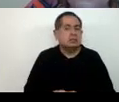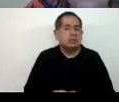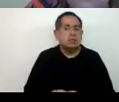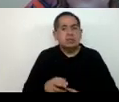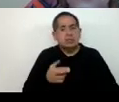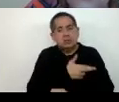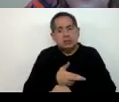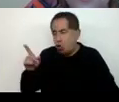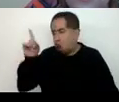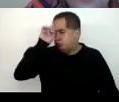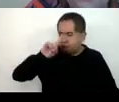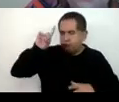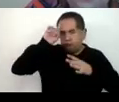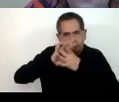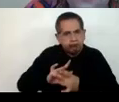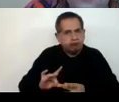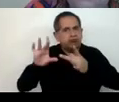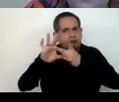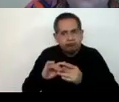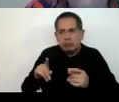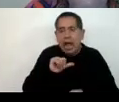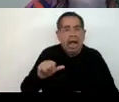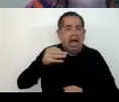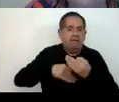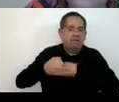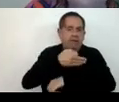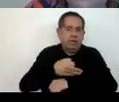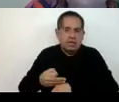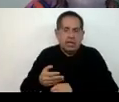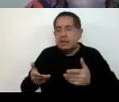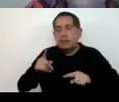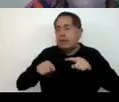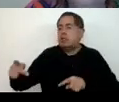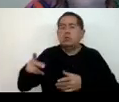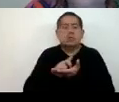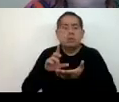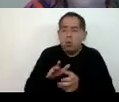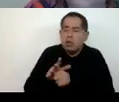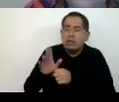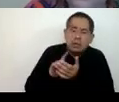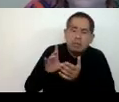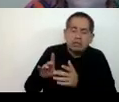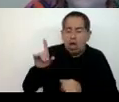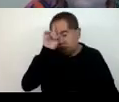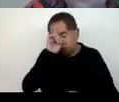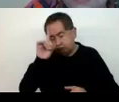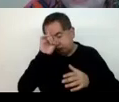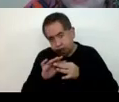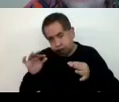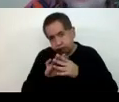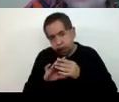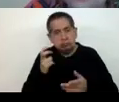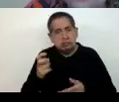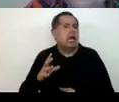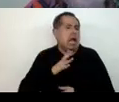proceso de orientación consejería de acuerdo a la discapacidad de la persona. Y existen